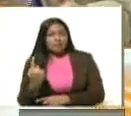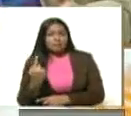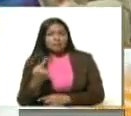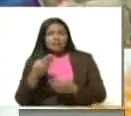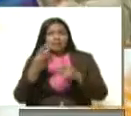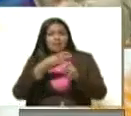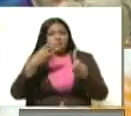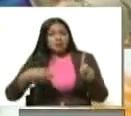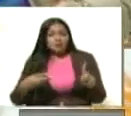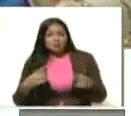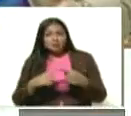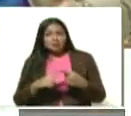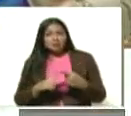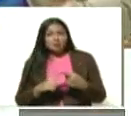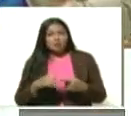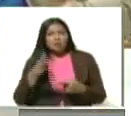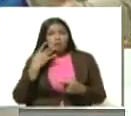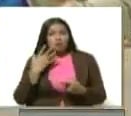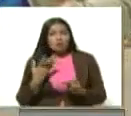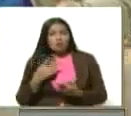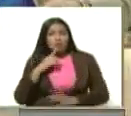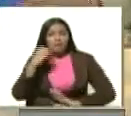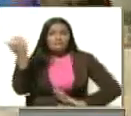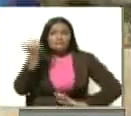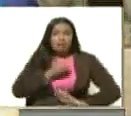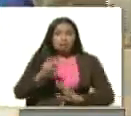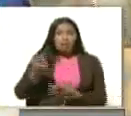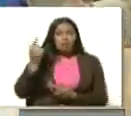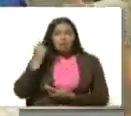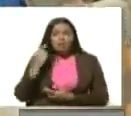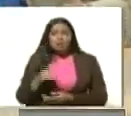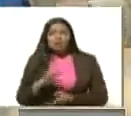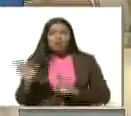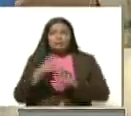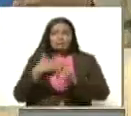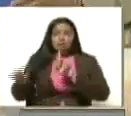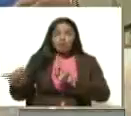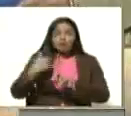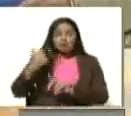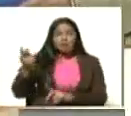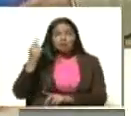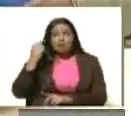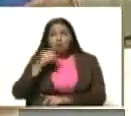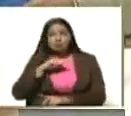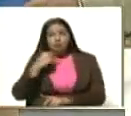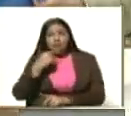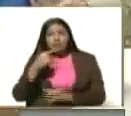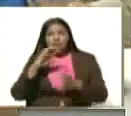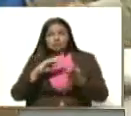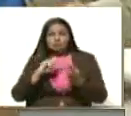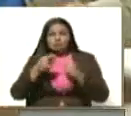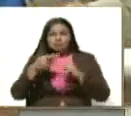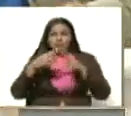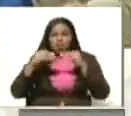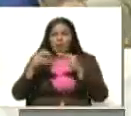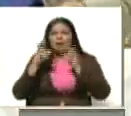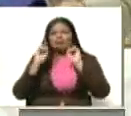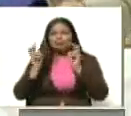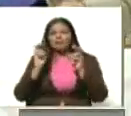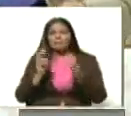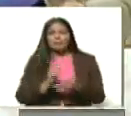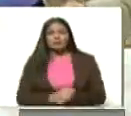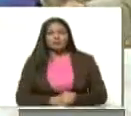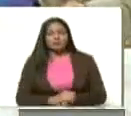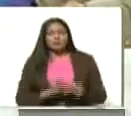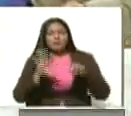diversidad sexual, también hablamos en el caso de los femicidios, la violencia hacia la mujer. Por eso decimos que transversalizamos todos estos temas.